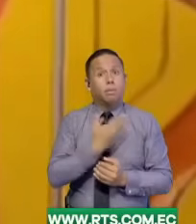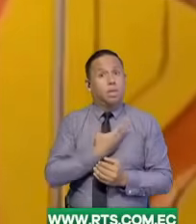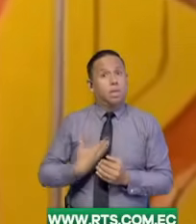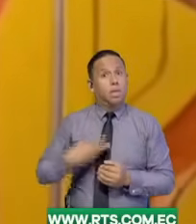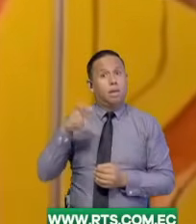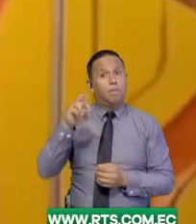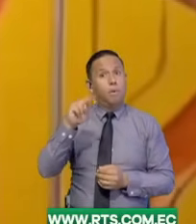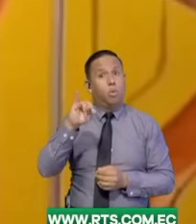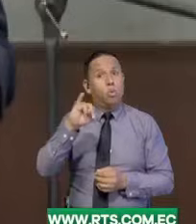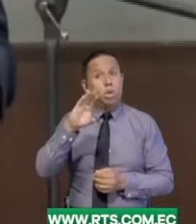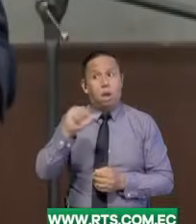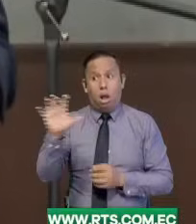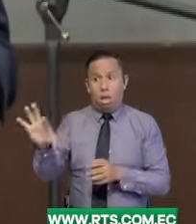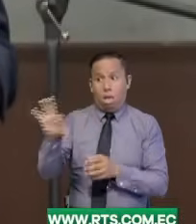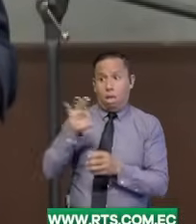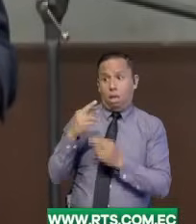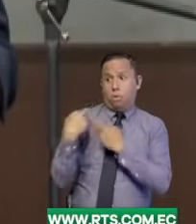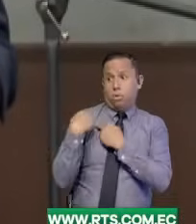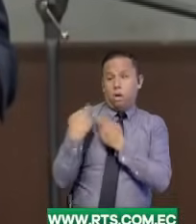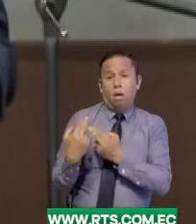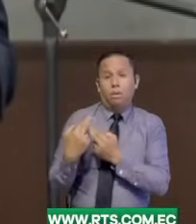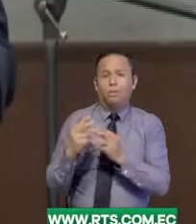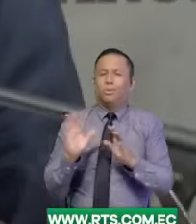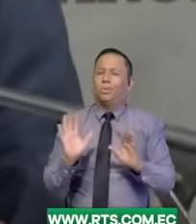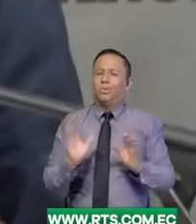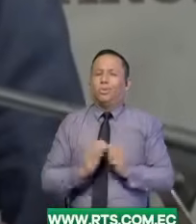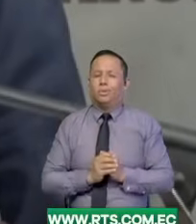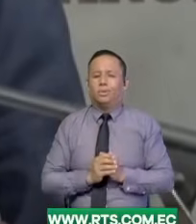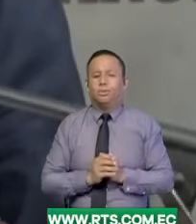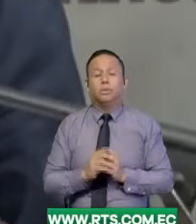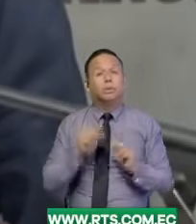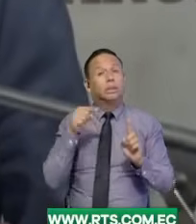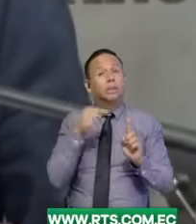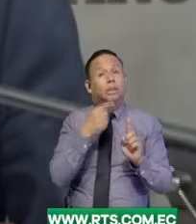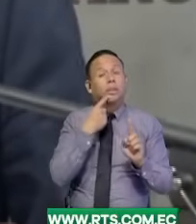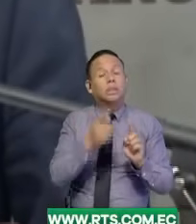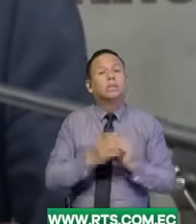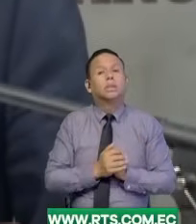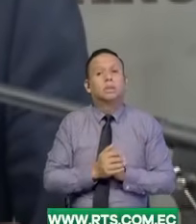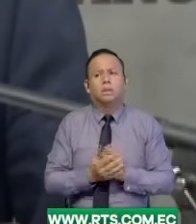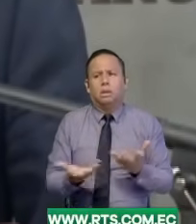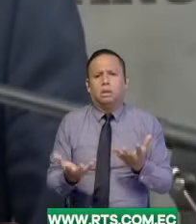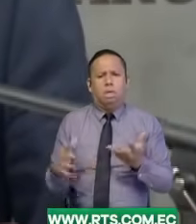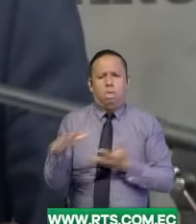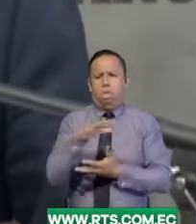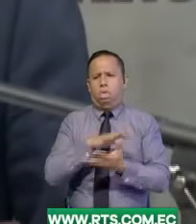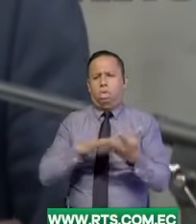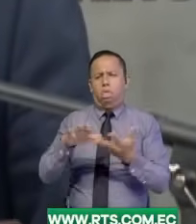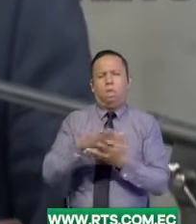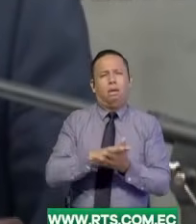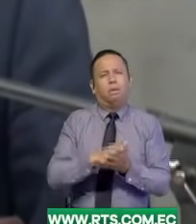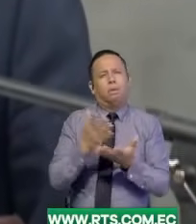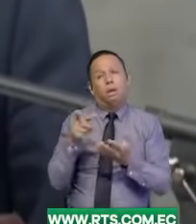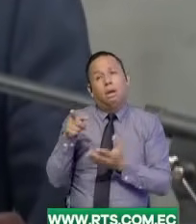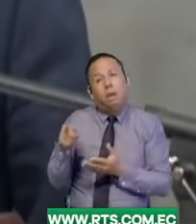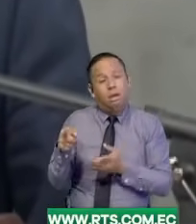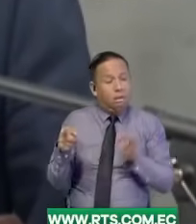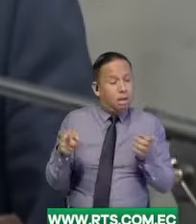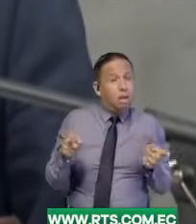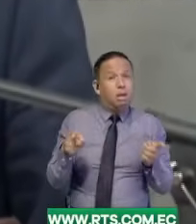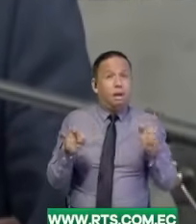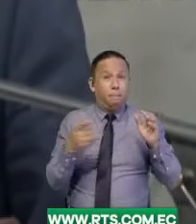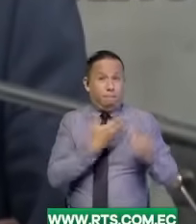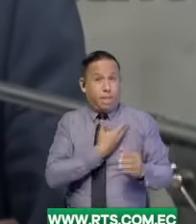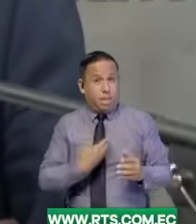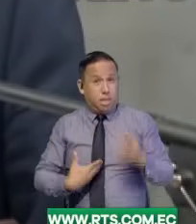da a entender Esteban Torres, viceministro de Gobierno. Sería nefasto para el país que una persona que no comulga con la visión